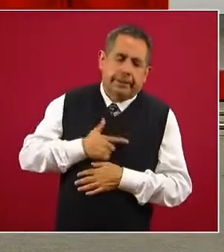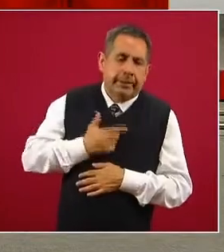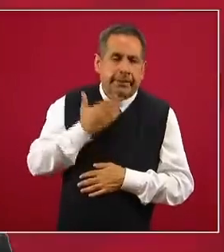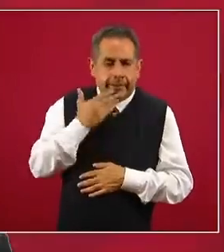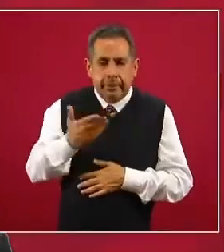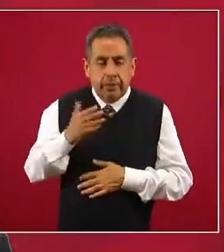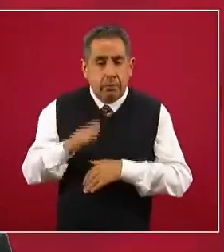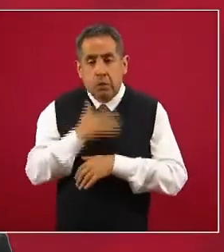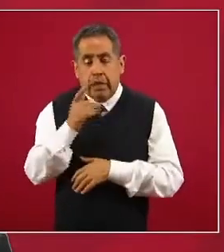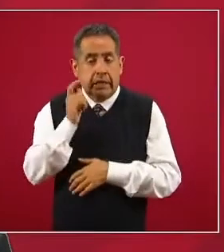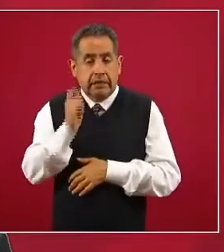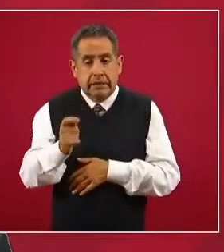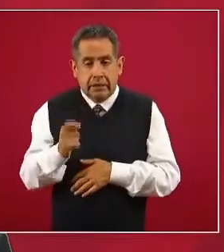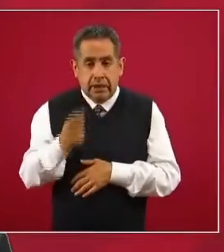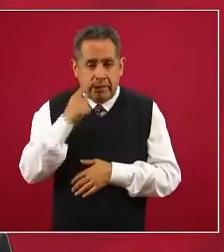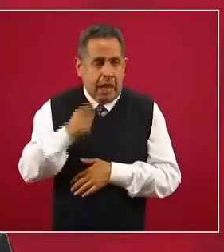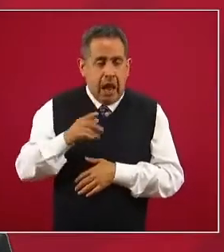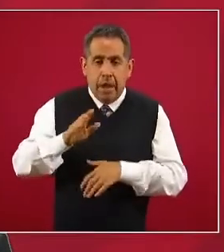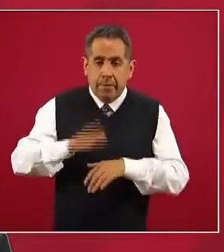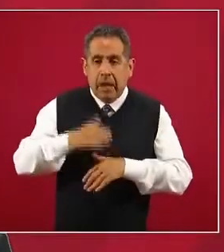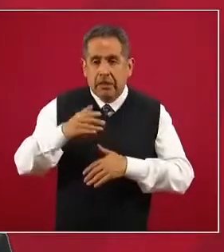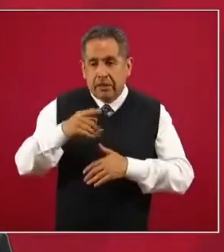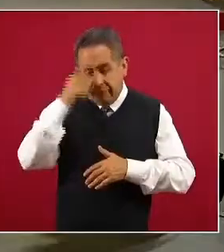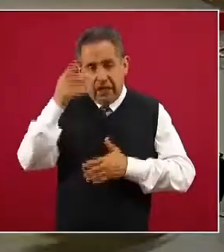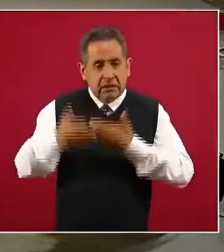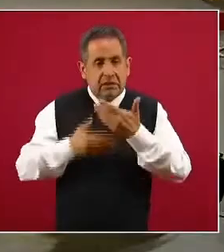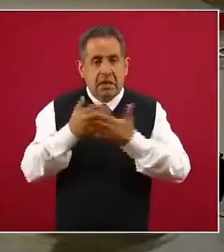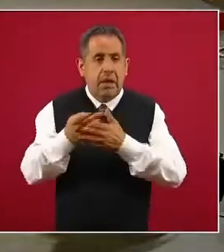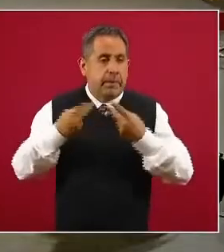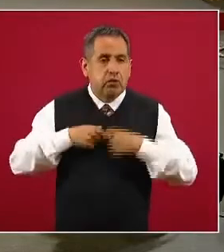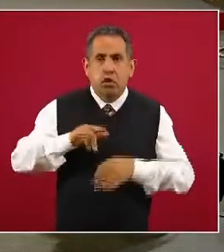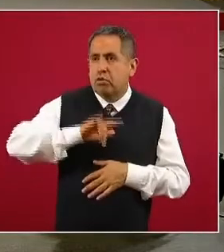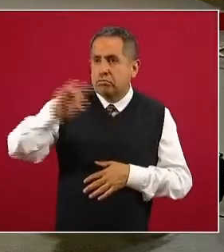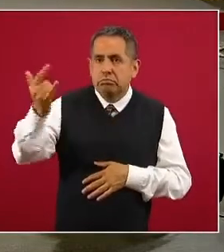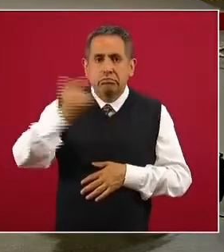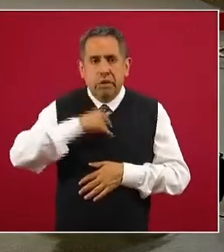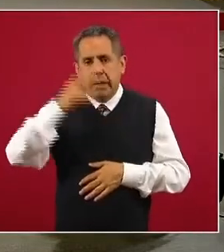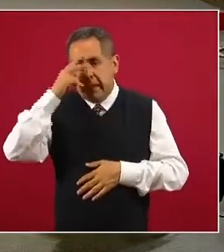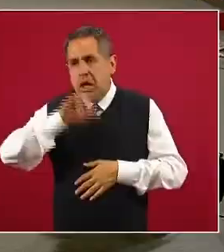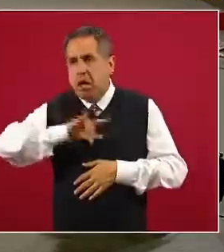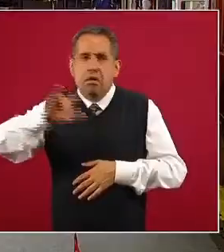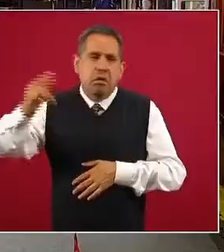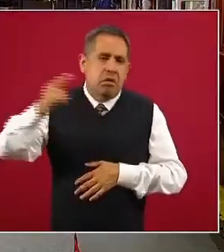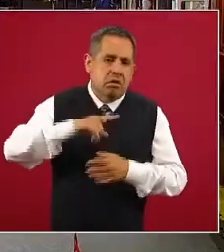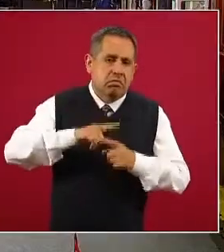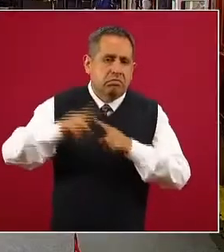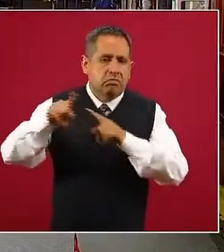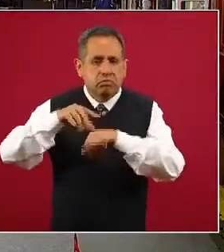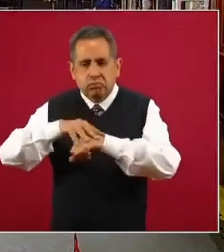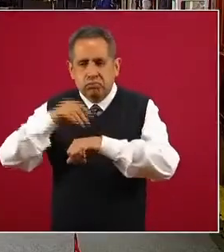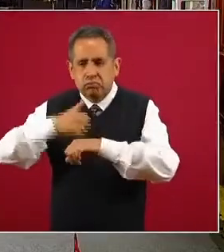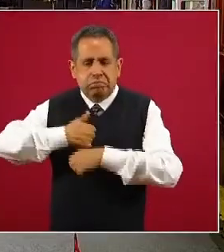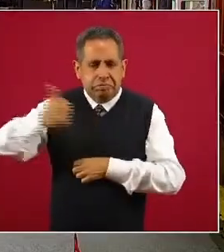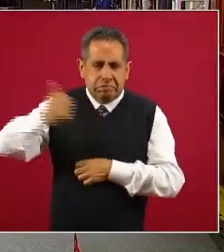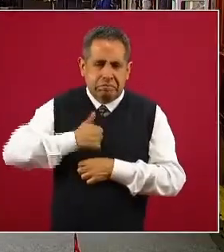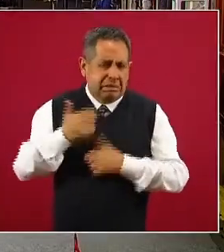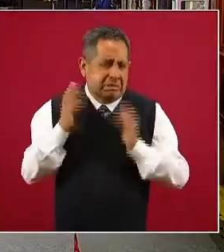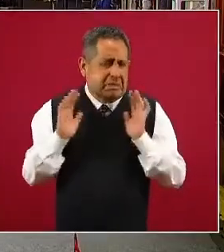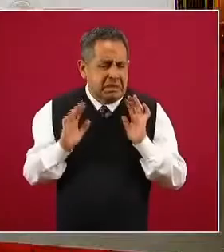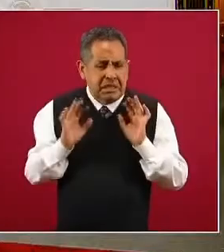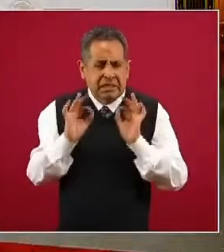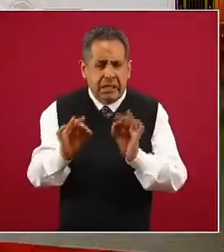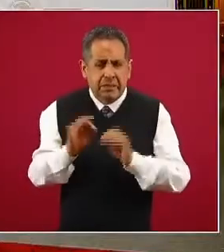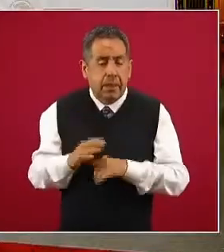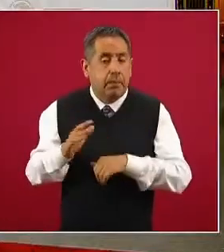obviamente tiene implicaciones en facilitar el tránsito de personas mexicanas hacia Suiza, y es